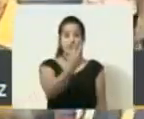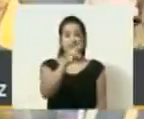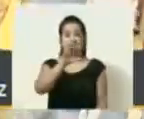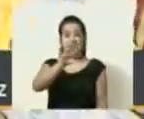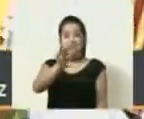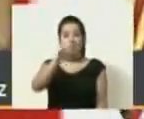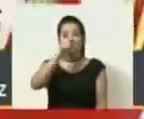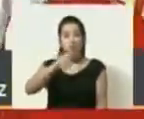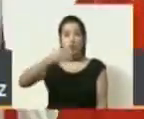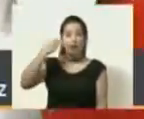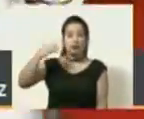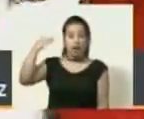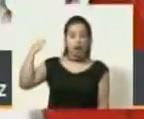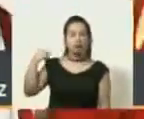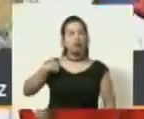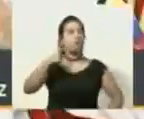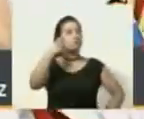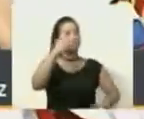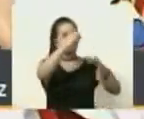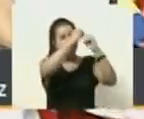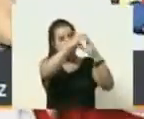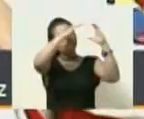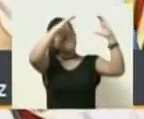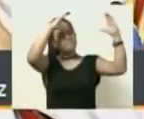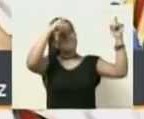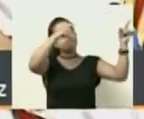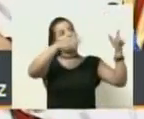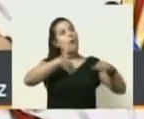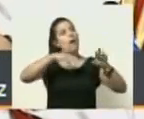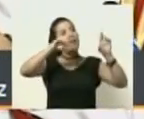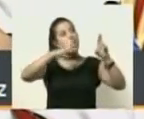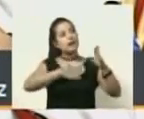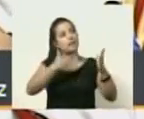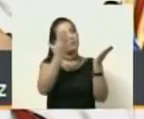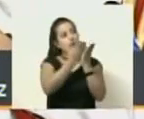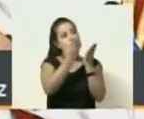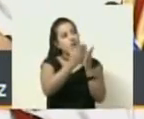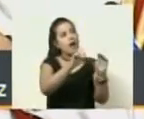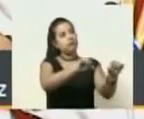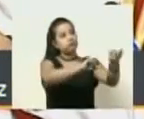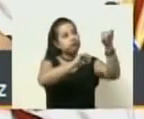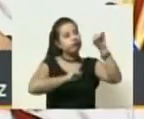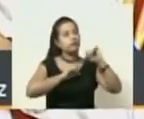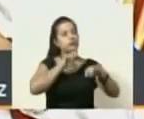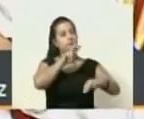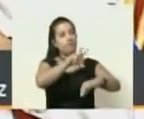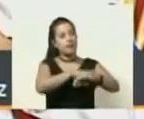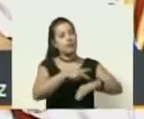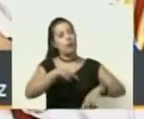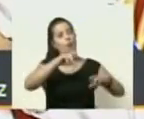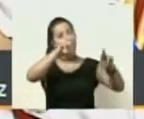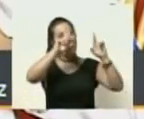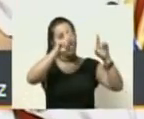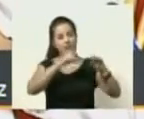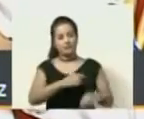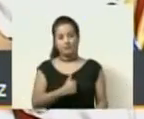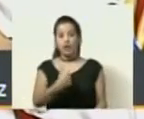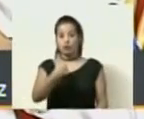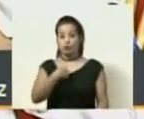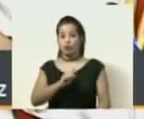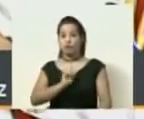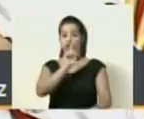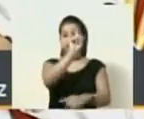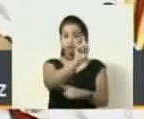un sueño. Mi sueño era ser médica. La Universidad Central de Venezuela me